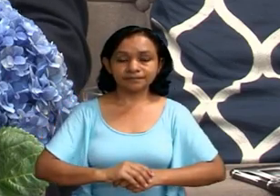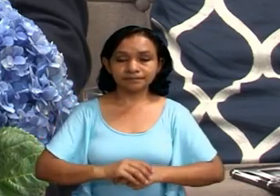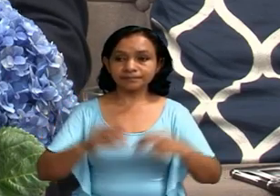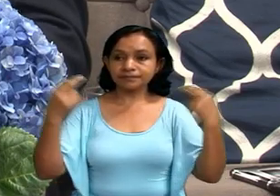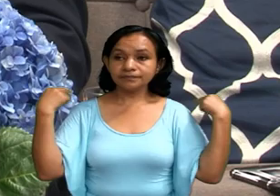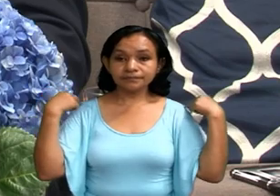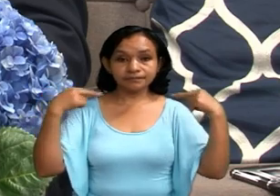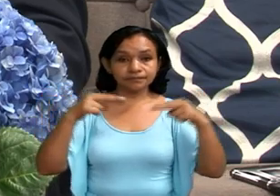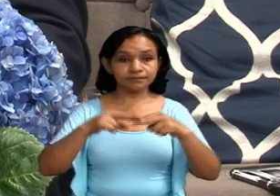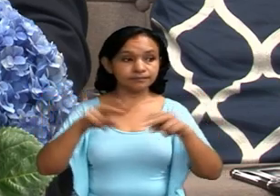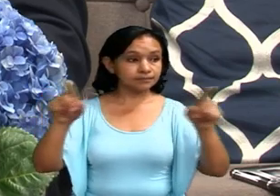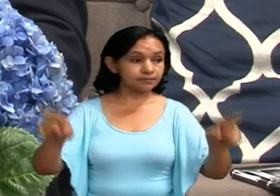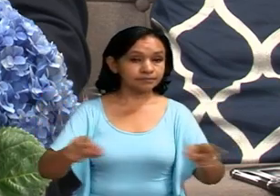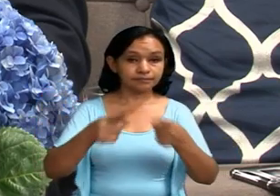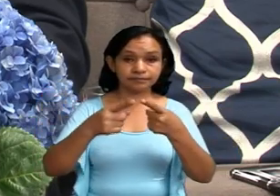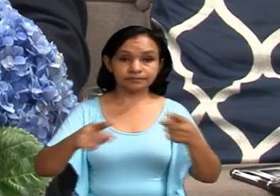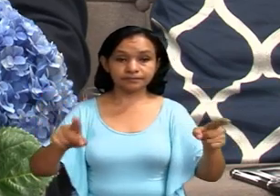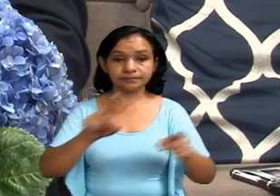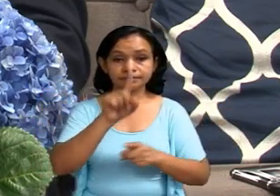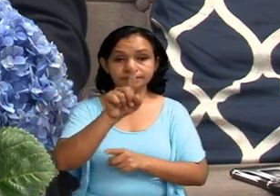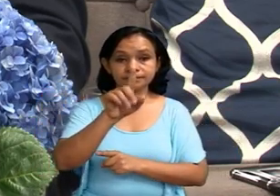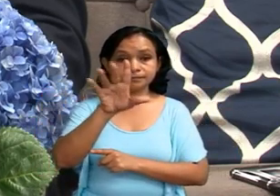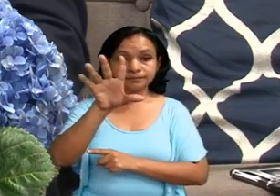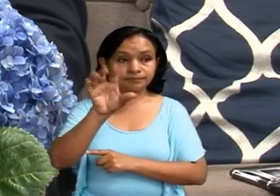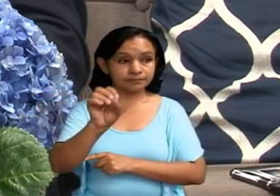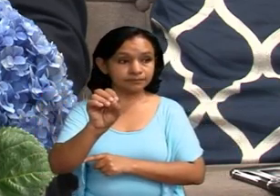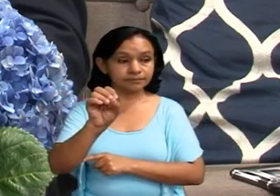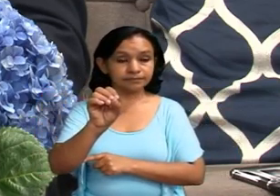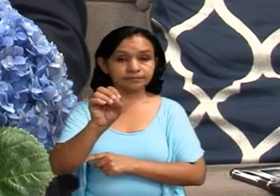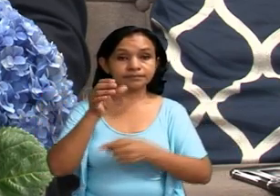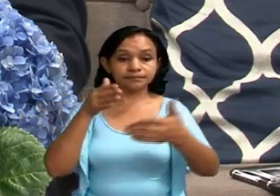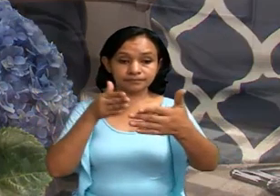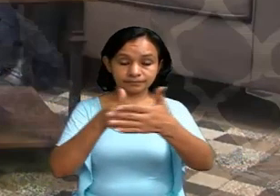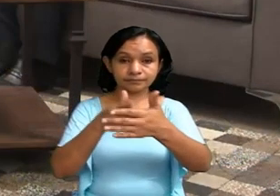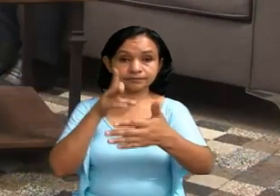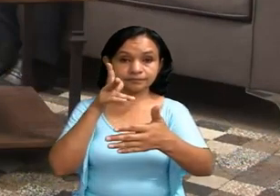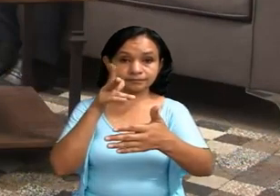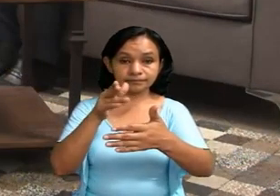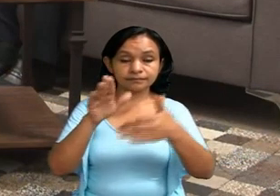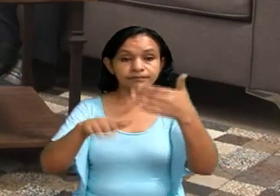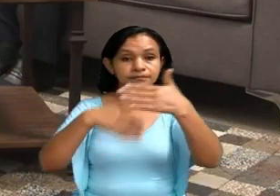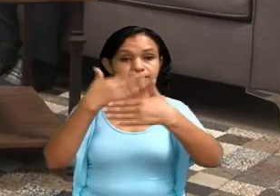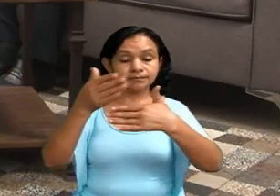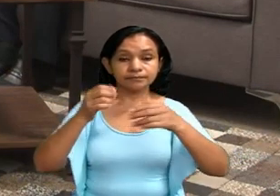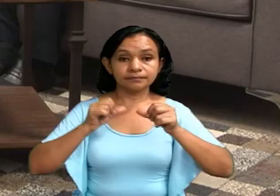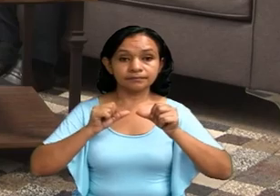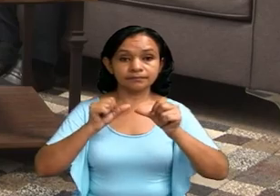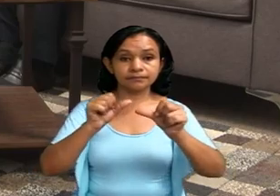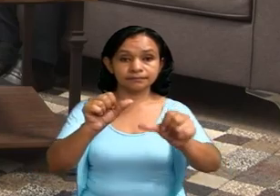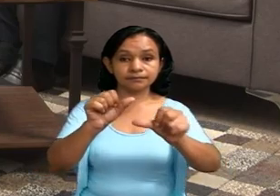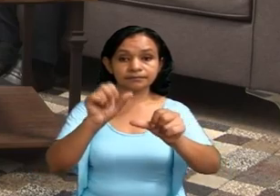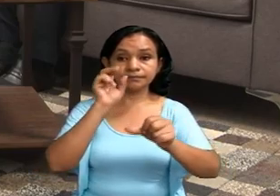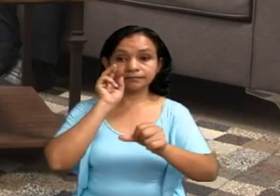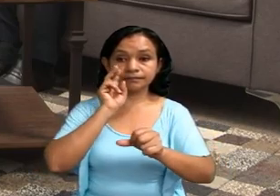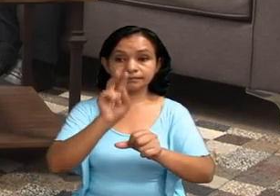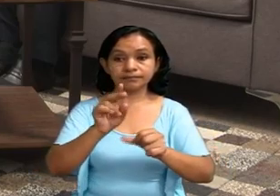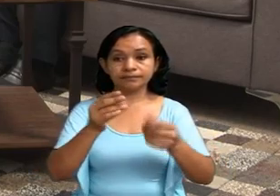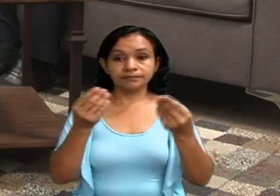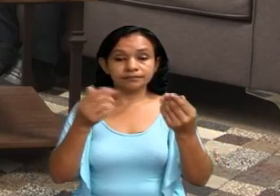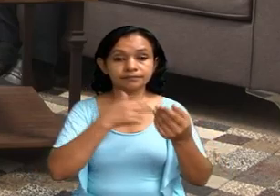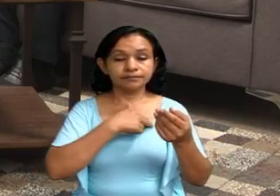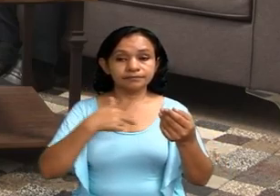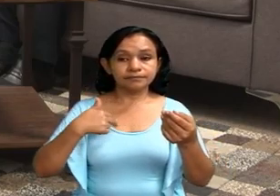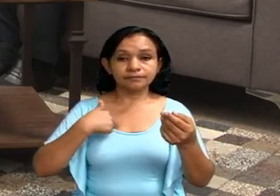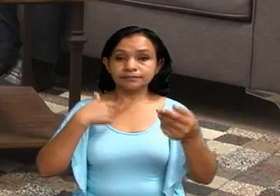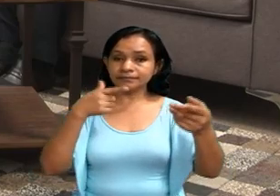de música y coristas, tenemos casi 150. Compañero, tenemos que hacer una pausa, pero al volver quisiera que habláramos desde esa perspectiva que muy bien lo ha